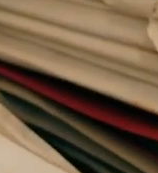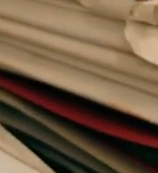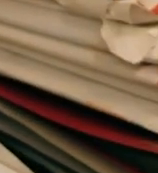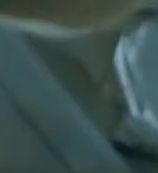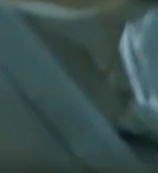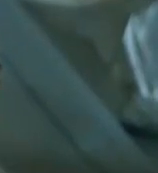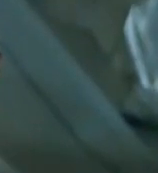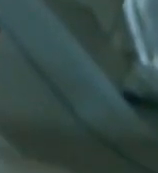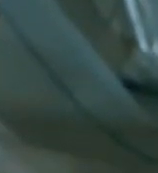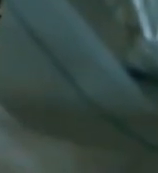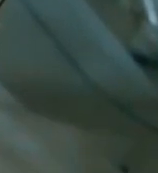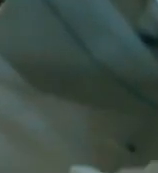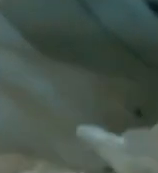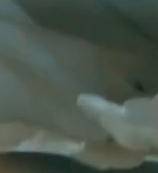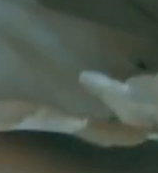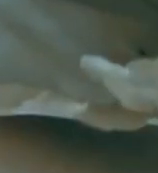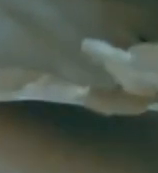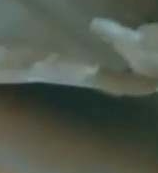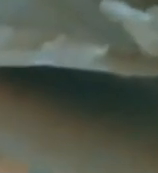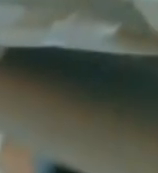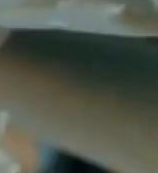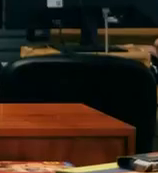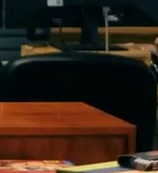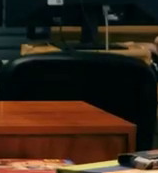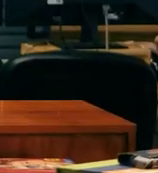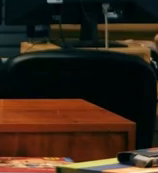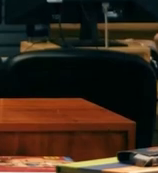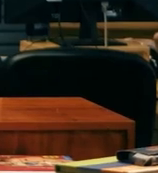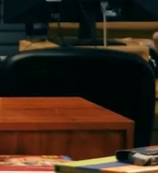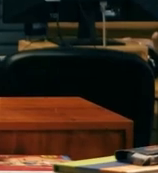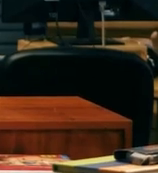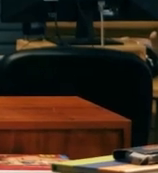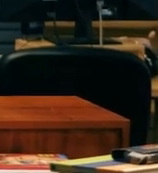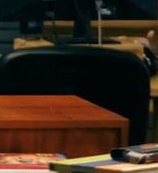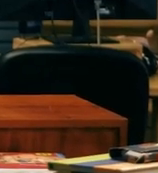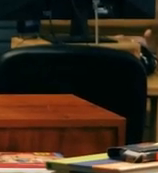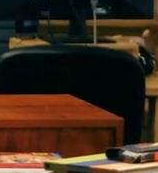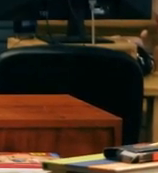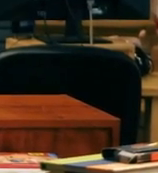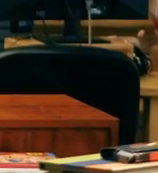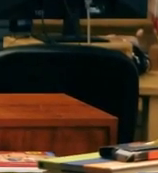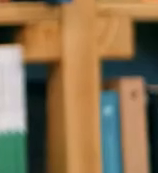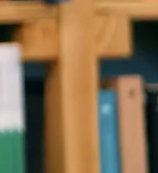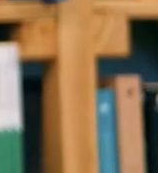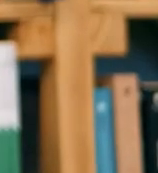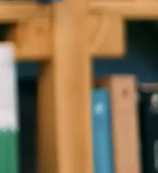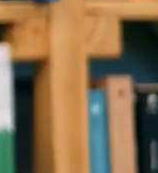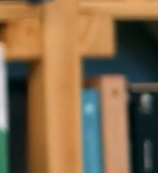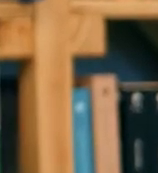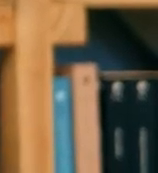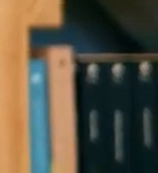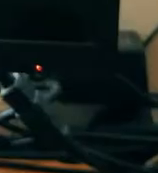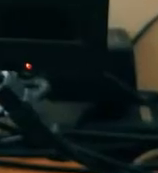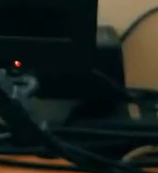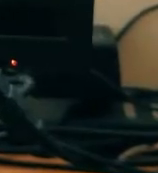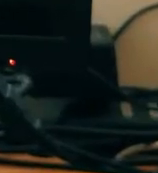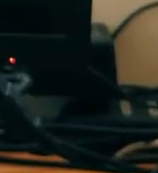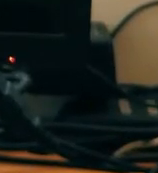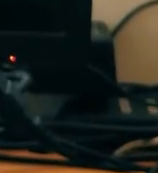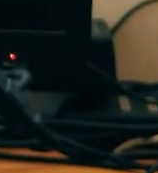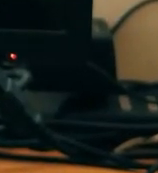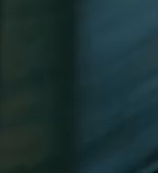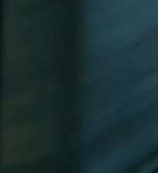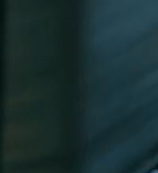programa de colecciones y archivos delro interactivo de los conocimientos consta de tres unidades principales la mediateca el centro de